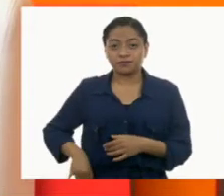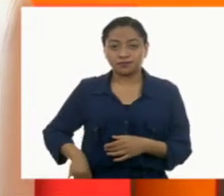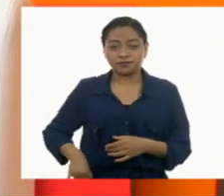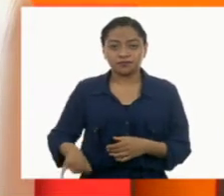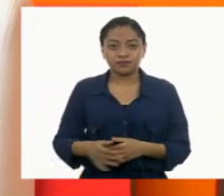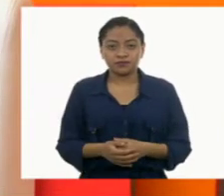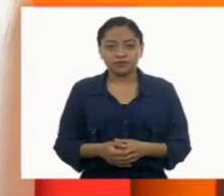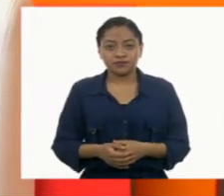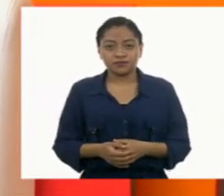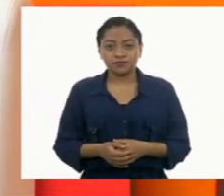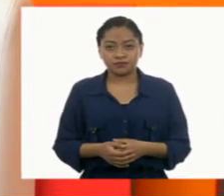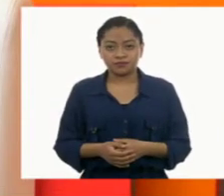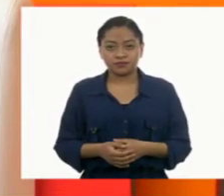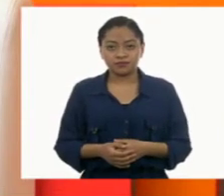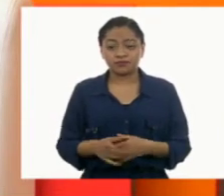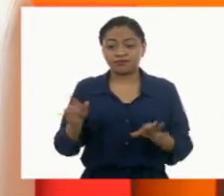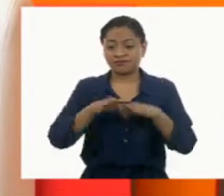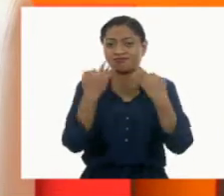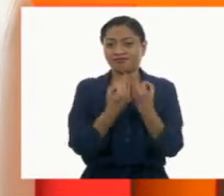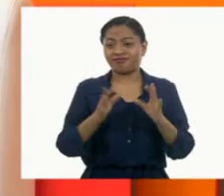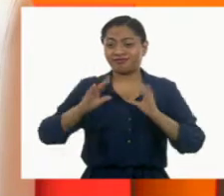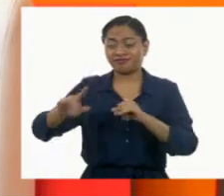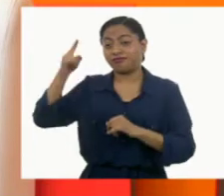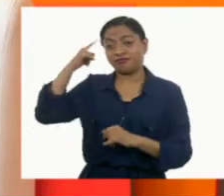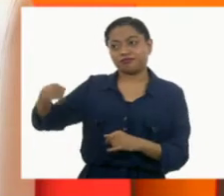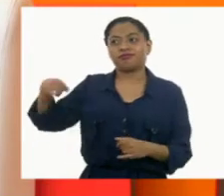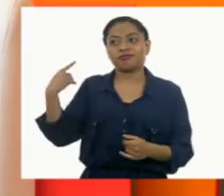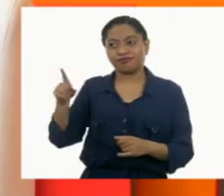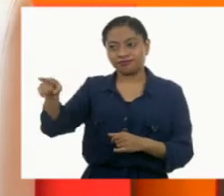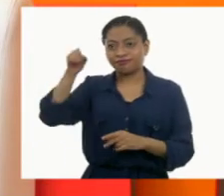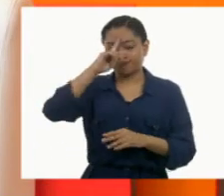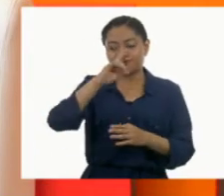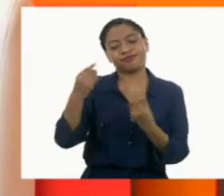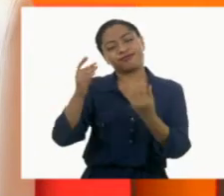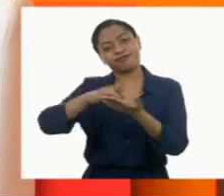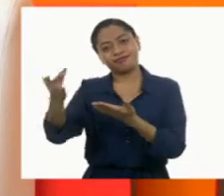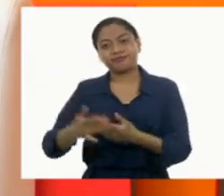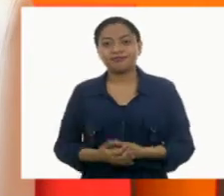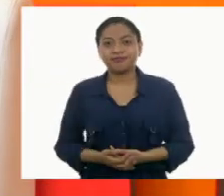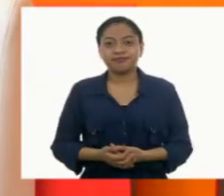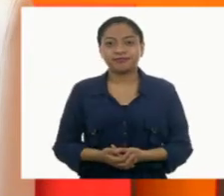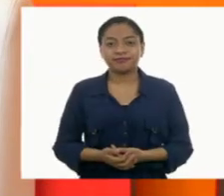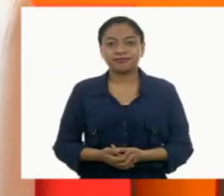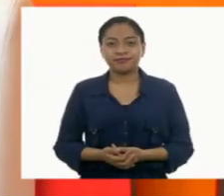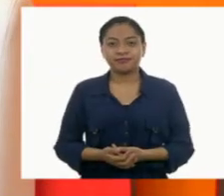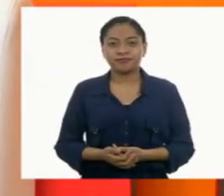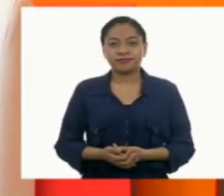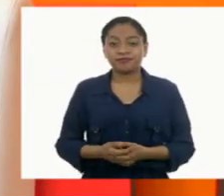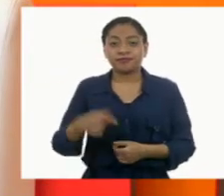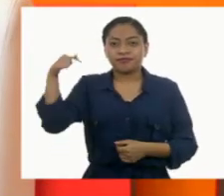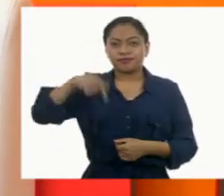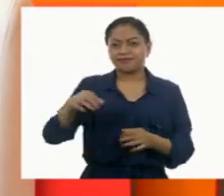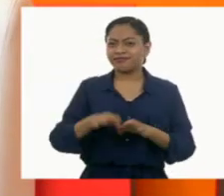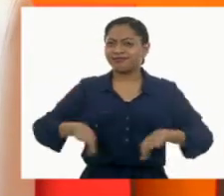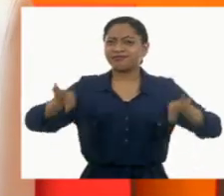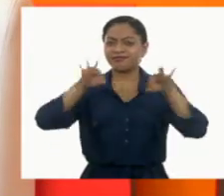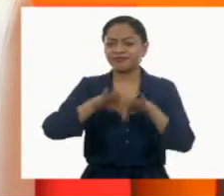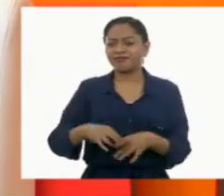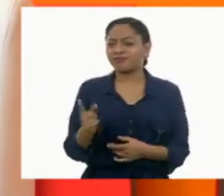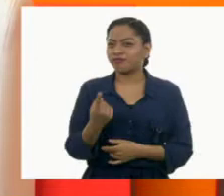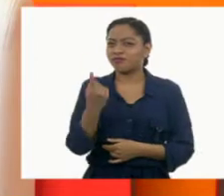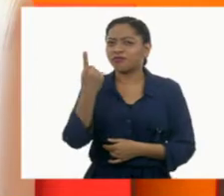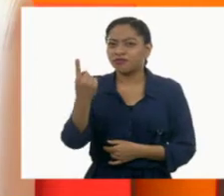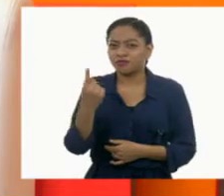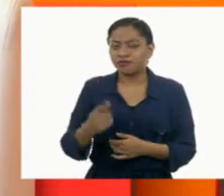interesantes y prácticas estas sugerencias que nos estás dando, Eduardo. Muchas gracias. Y bueno, hay un tipo muy importante de estudiantes